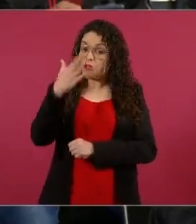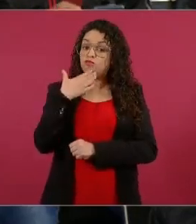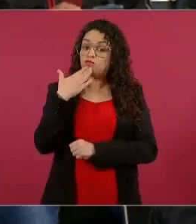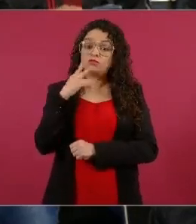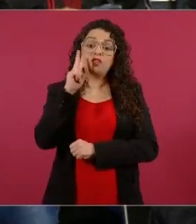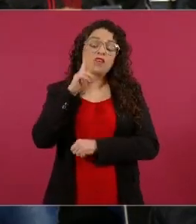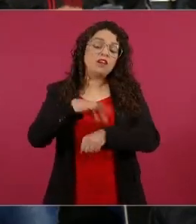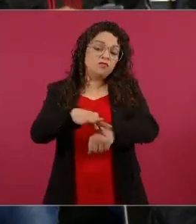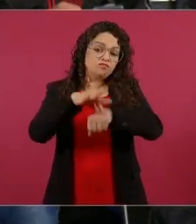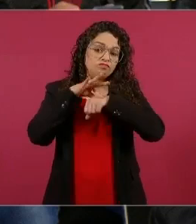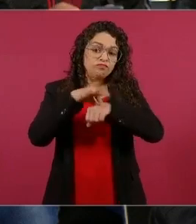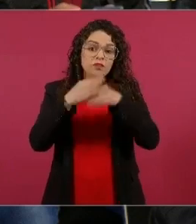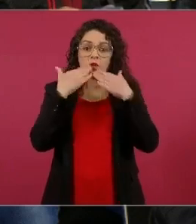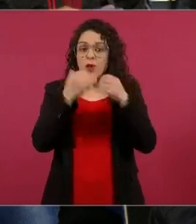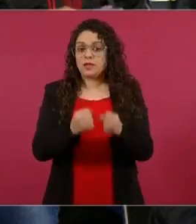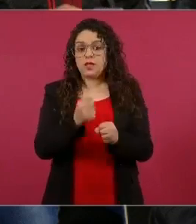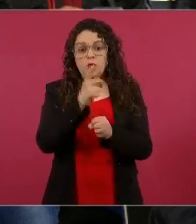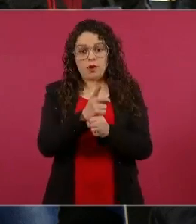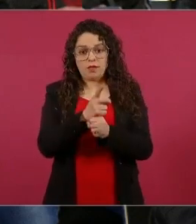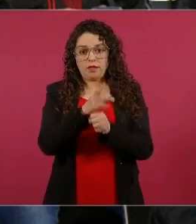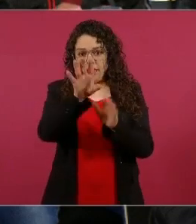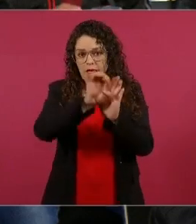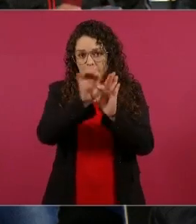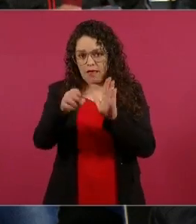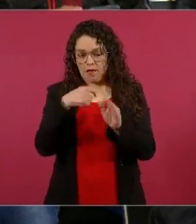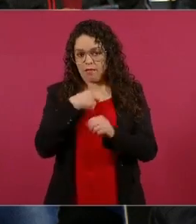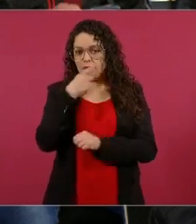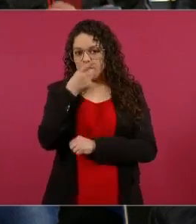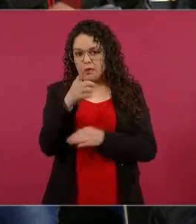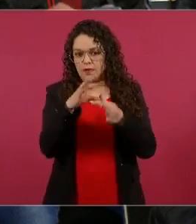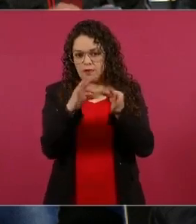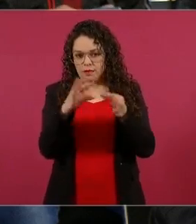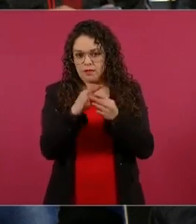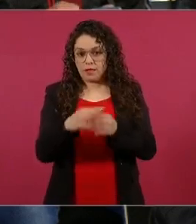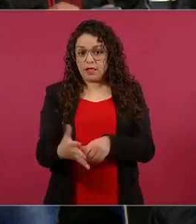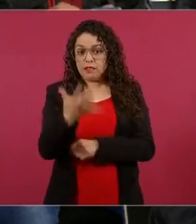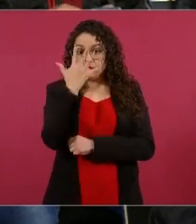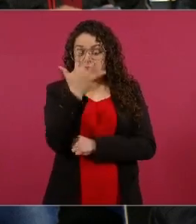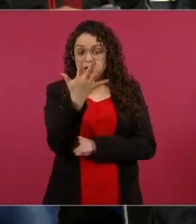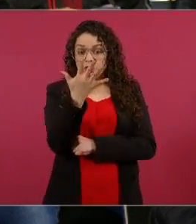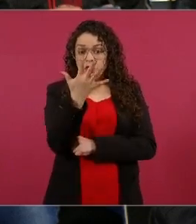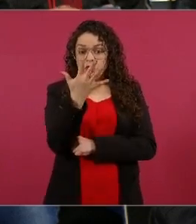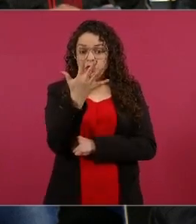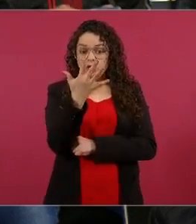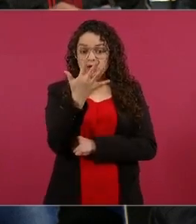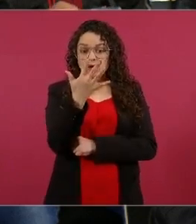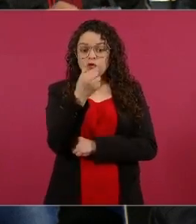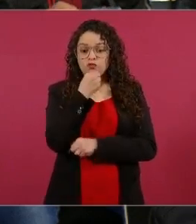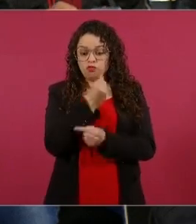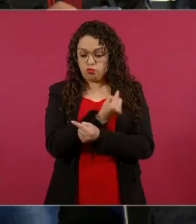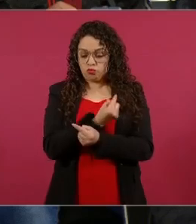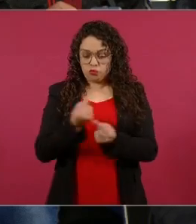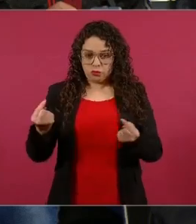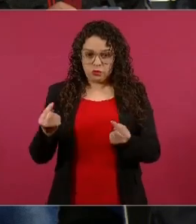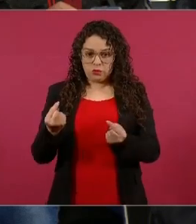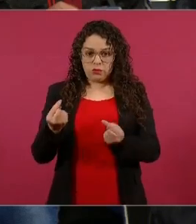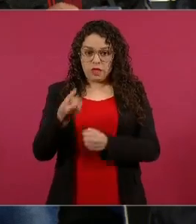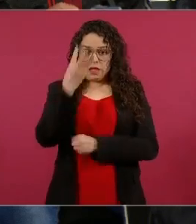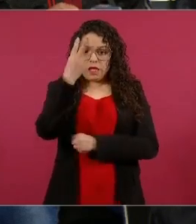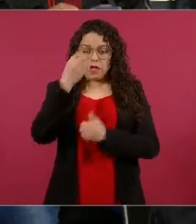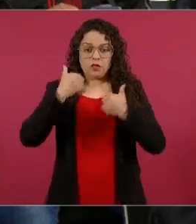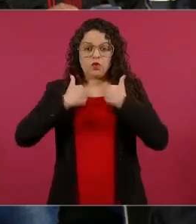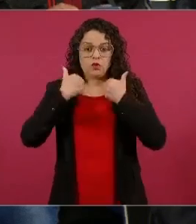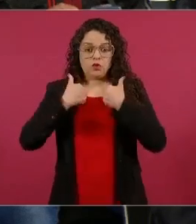pública le voy a mencionar unos casos son cinco menores tres adolescentes eh